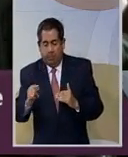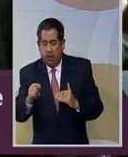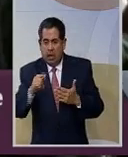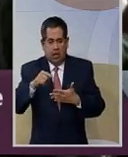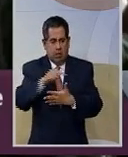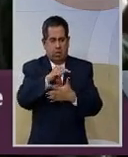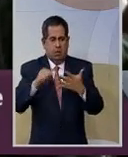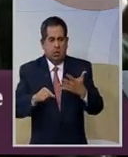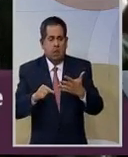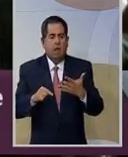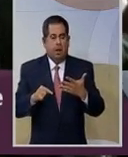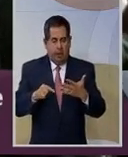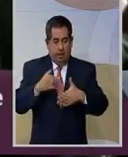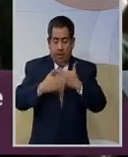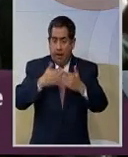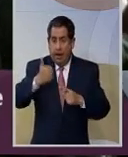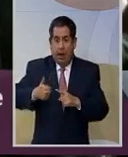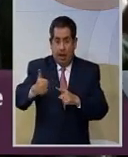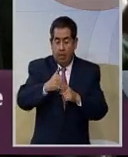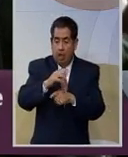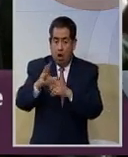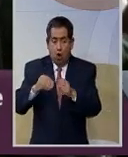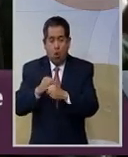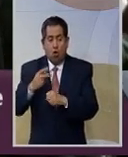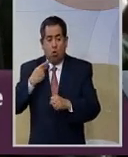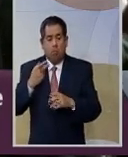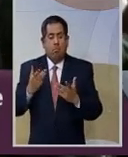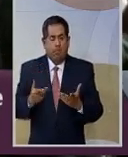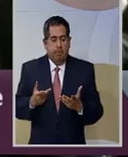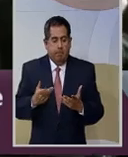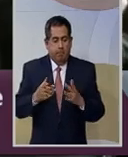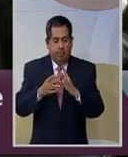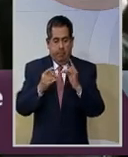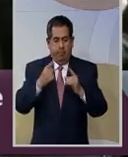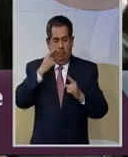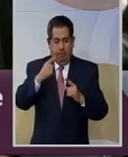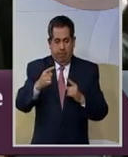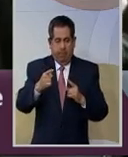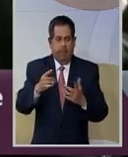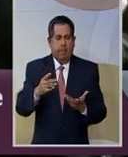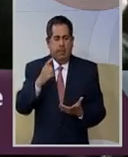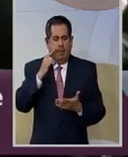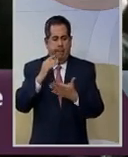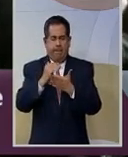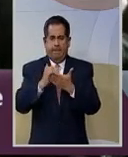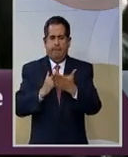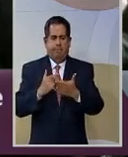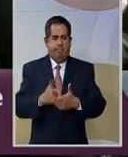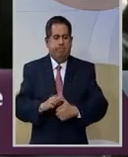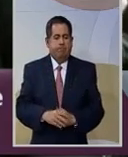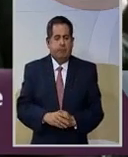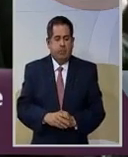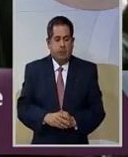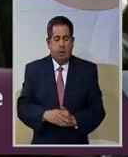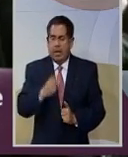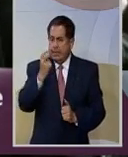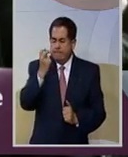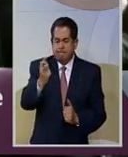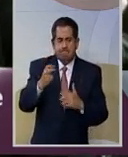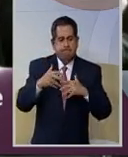candidaturas de los partidos políticos, de cada partido político, está asignado para mujeres y la otra mitad para los hombres.